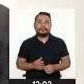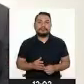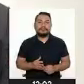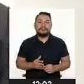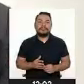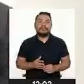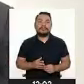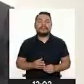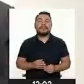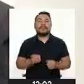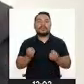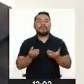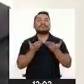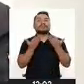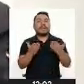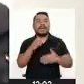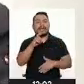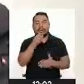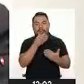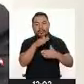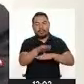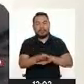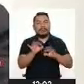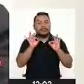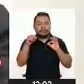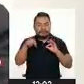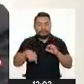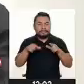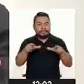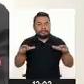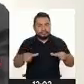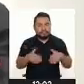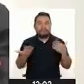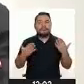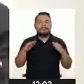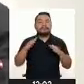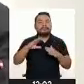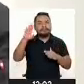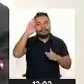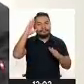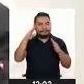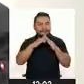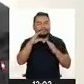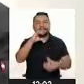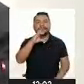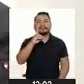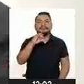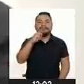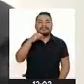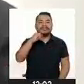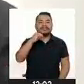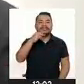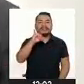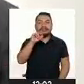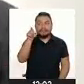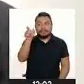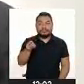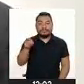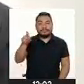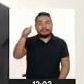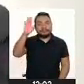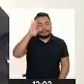¿Cómo estás, Carla? Buenas tardes. Exactamente, estamos aquí en la Dirincri, donde el coronel Víctor Reboredo viene